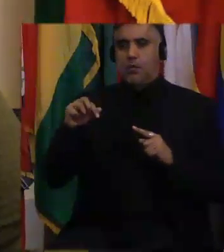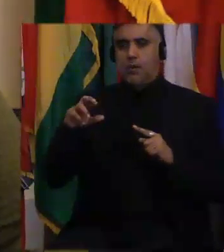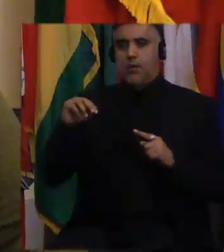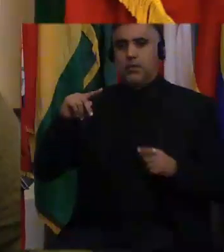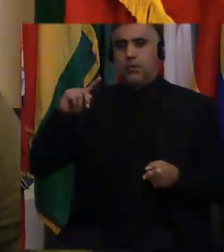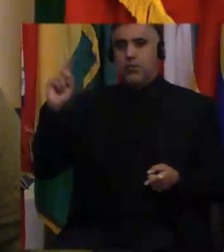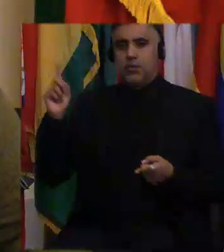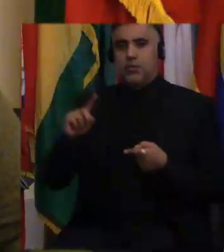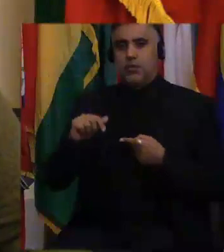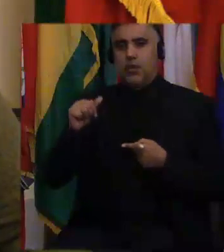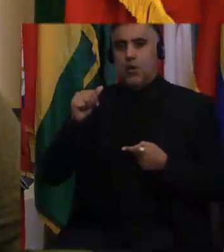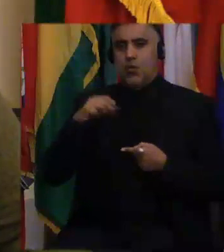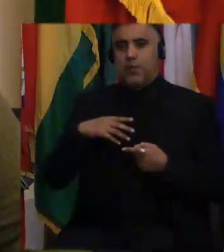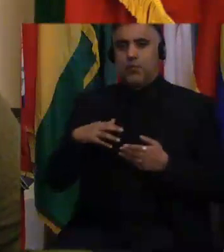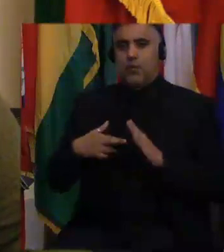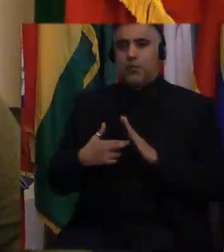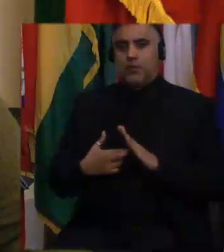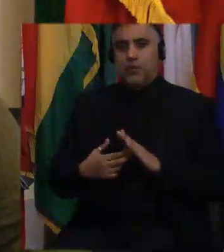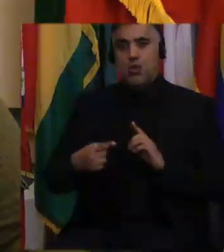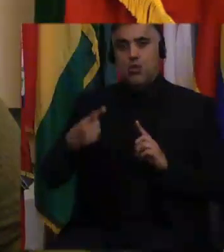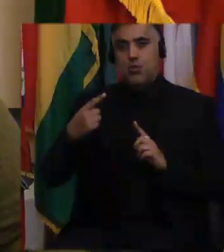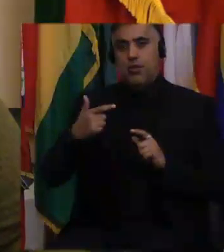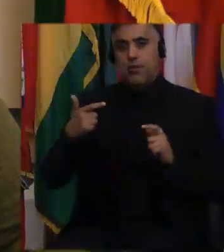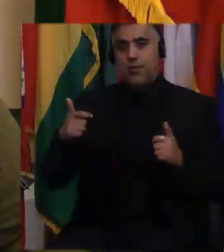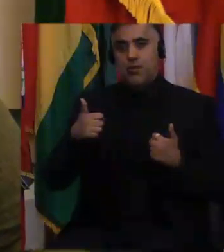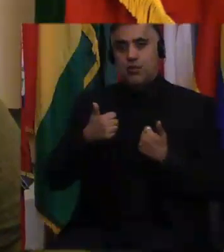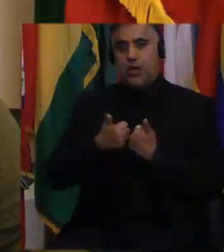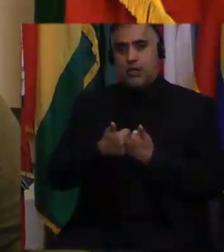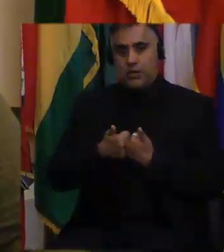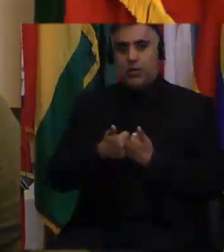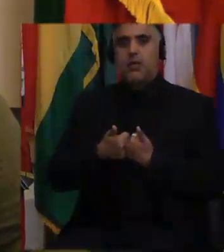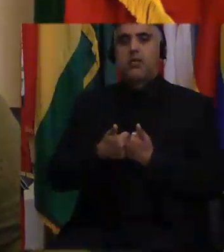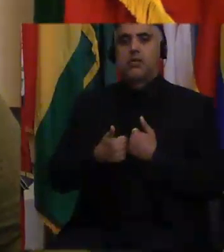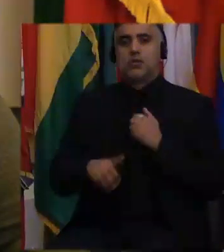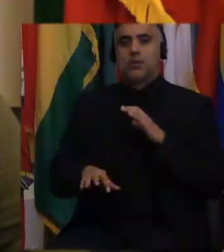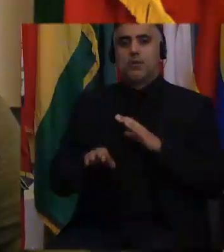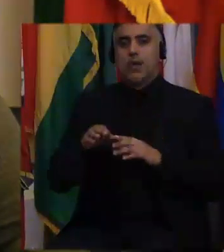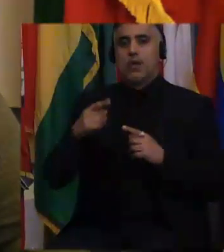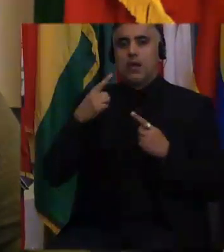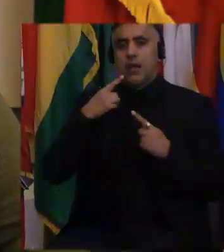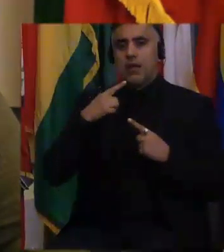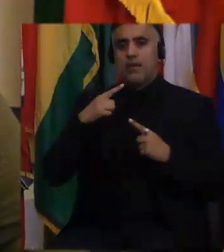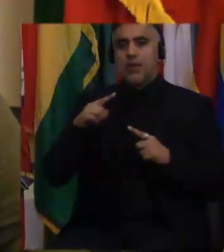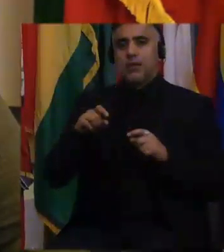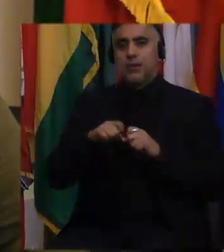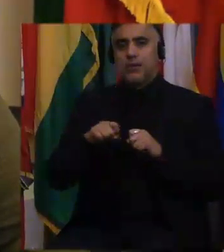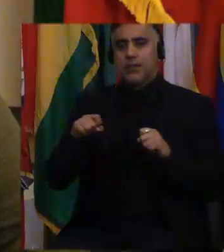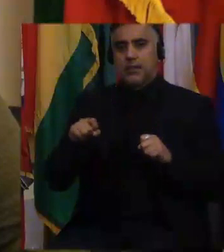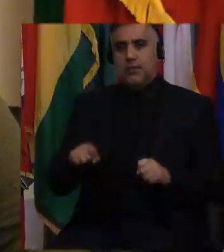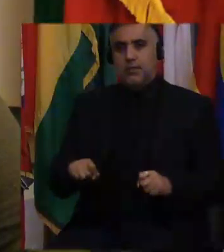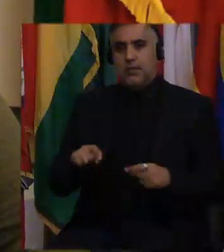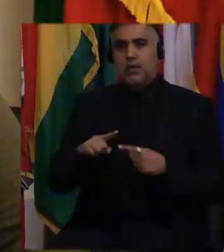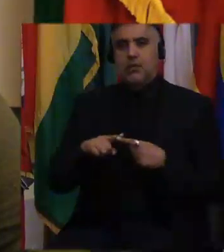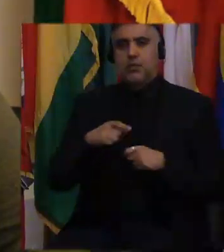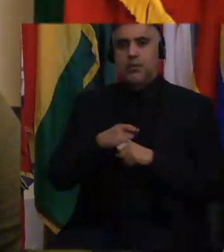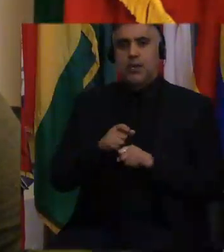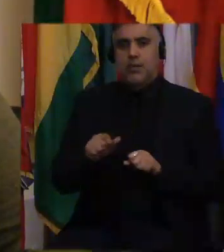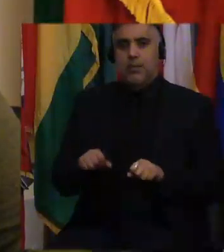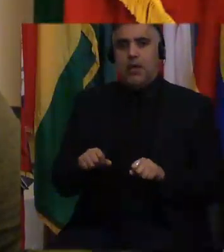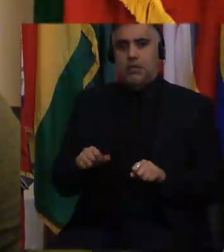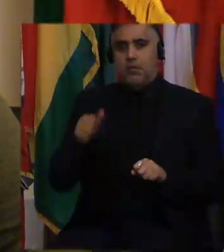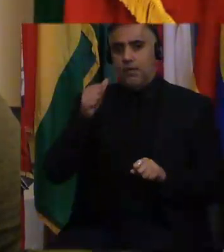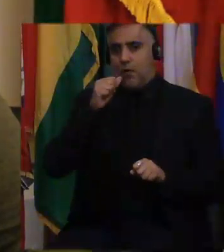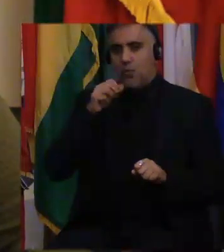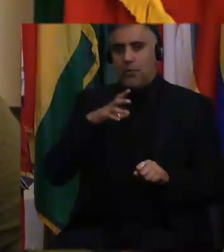grandes desafíos es encontrar sistemas efectivos que hagan posible la participación paritaria de las mujeres. Y